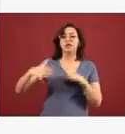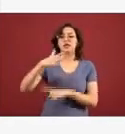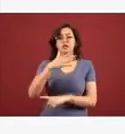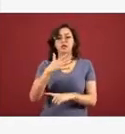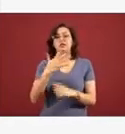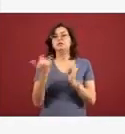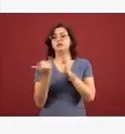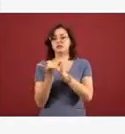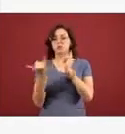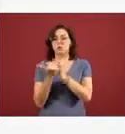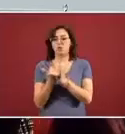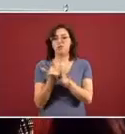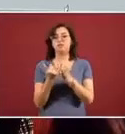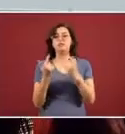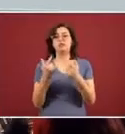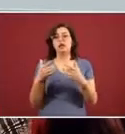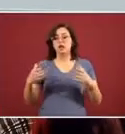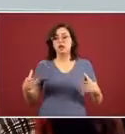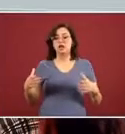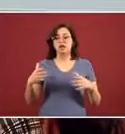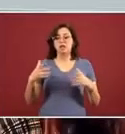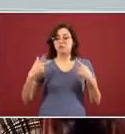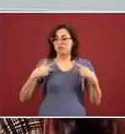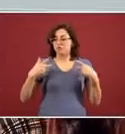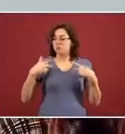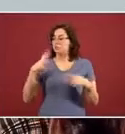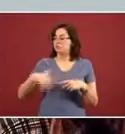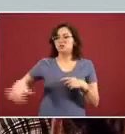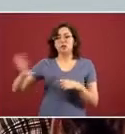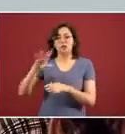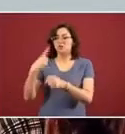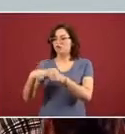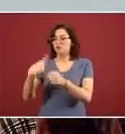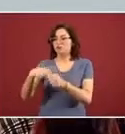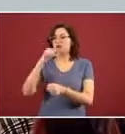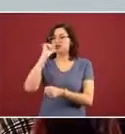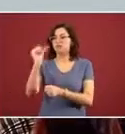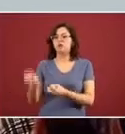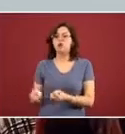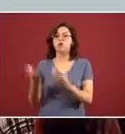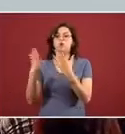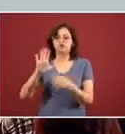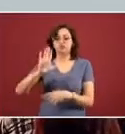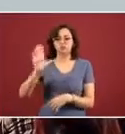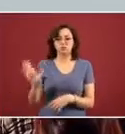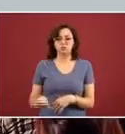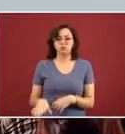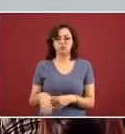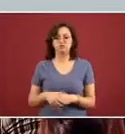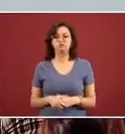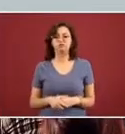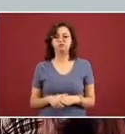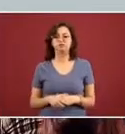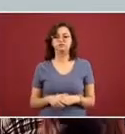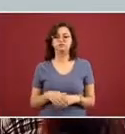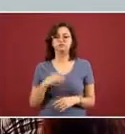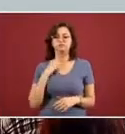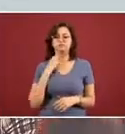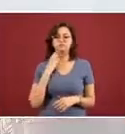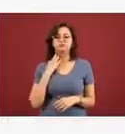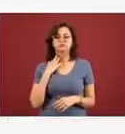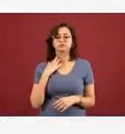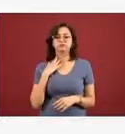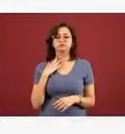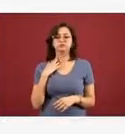de letalidad que en este caso hay para las defunciones por estado, en donde no necesariamente están a la